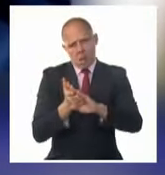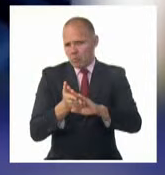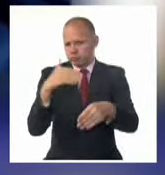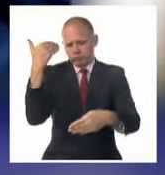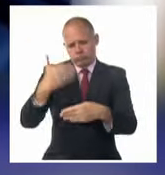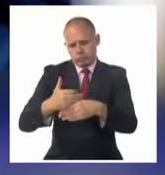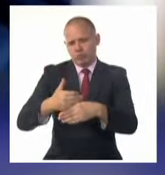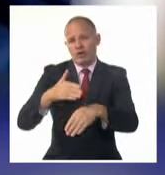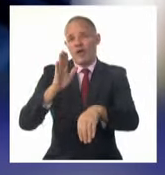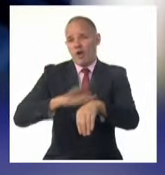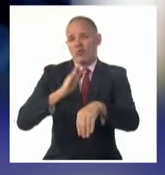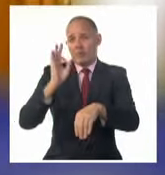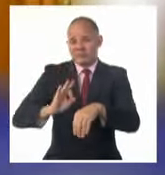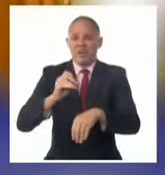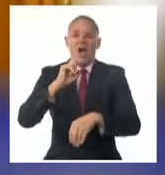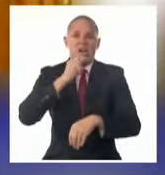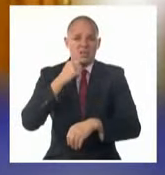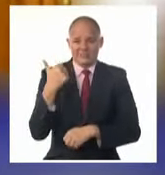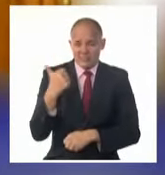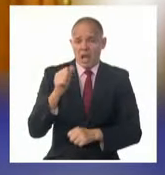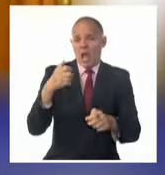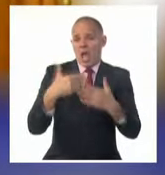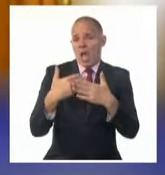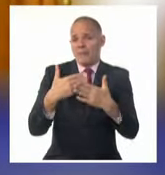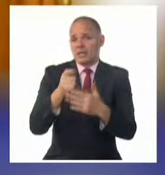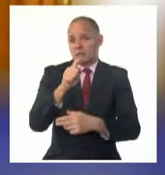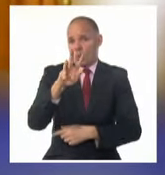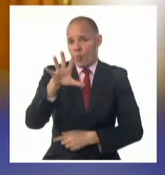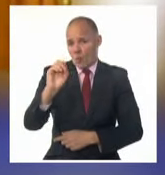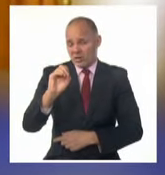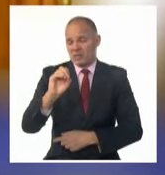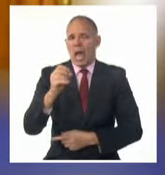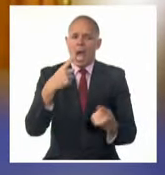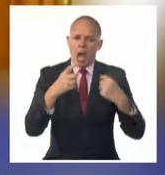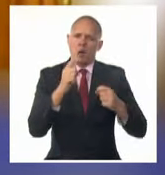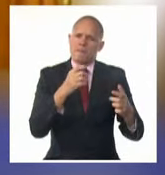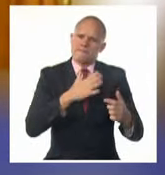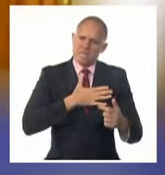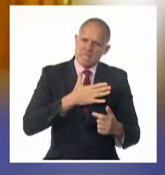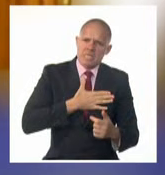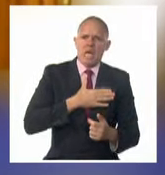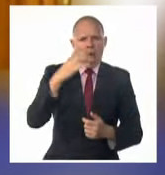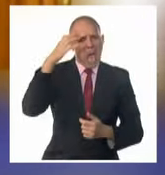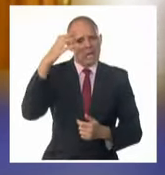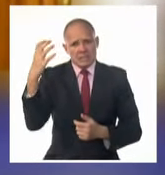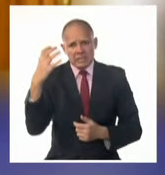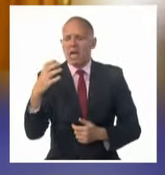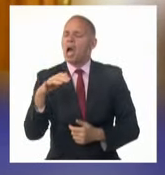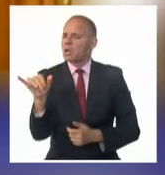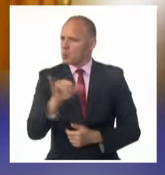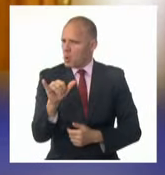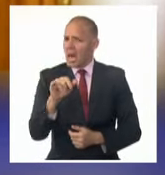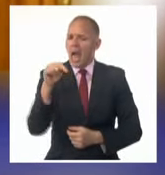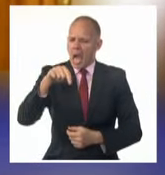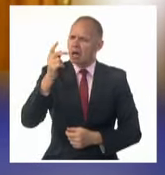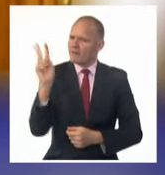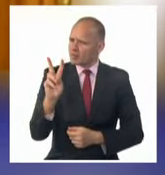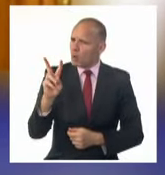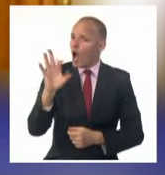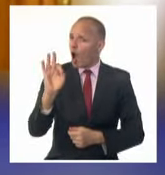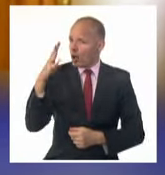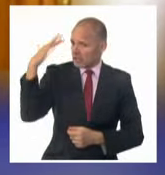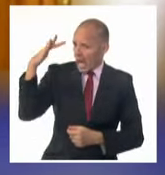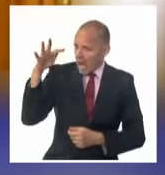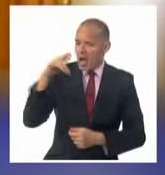de 150 empresas públicas y privadas, nacionales y extranjeras, sancionadas por operar